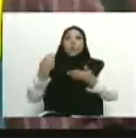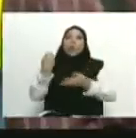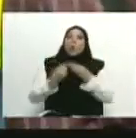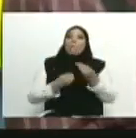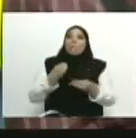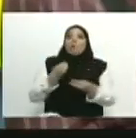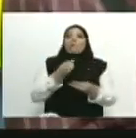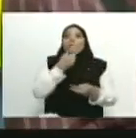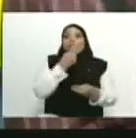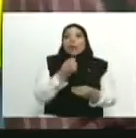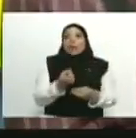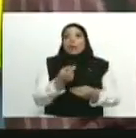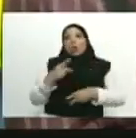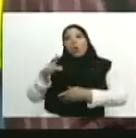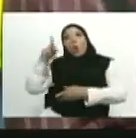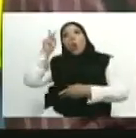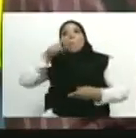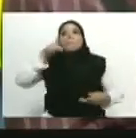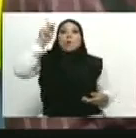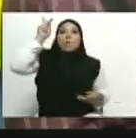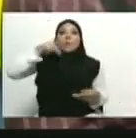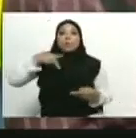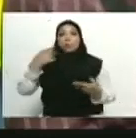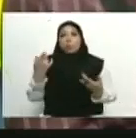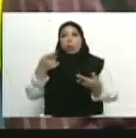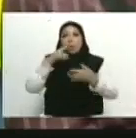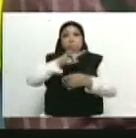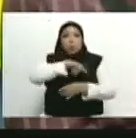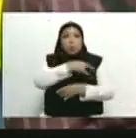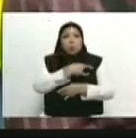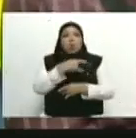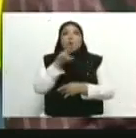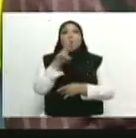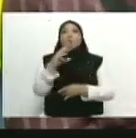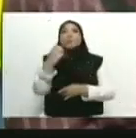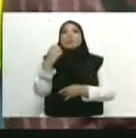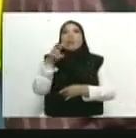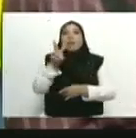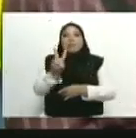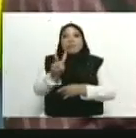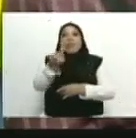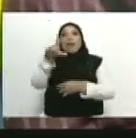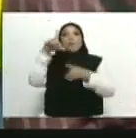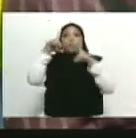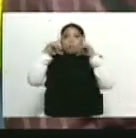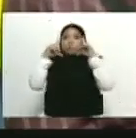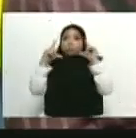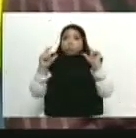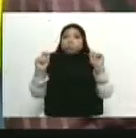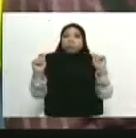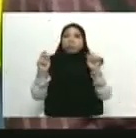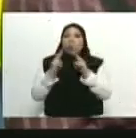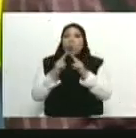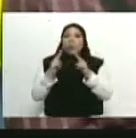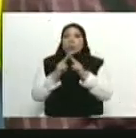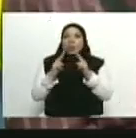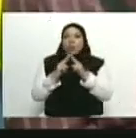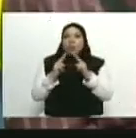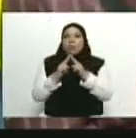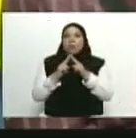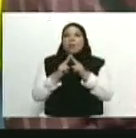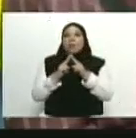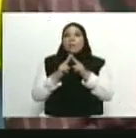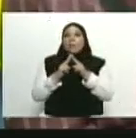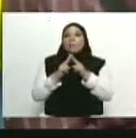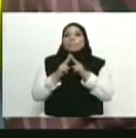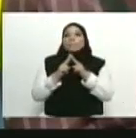muy particular, que es el profesor Pedro Balson de la Universidad Central de Venezuela, muy reconocido, y queremos llevar, en principio empezamos